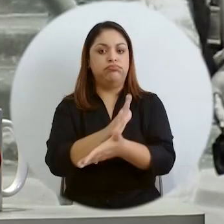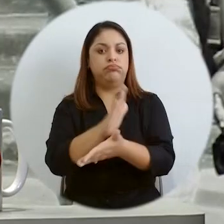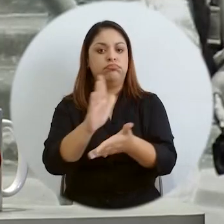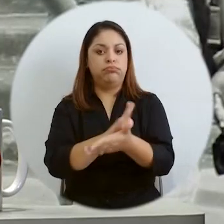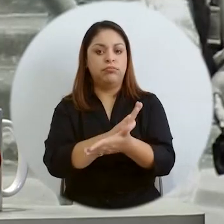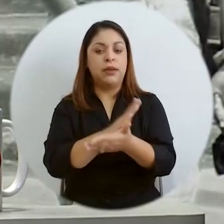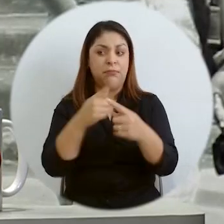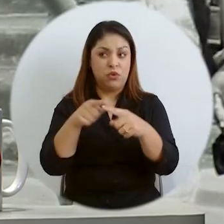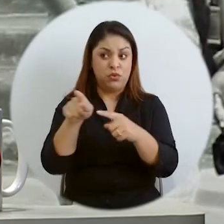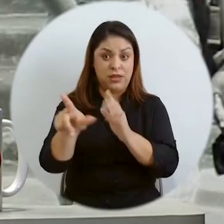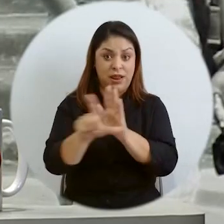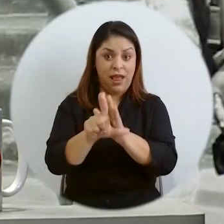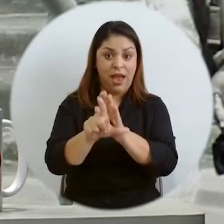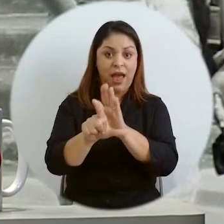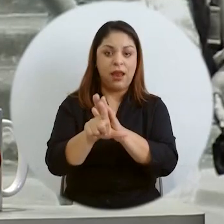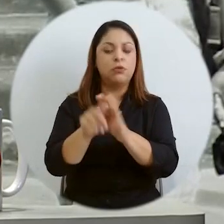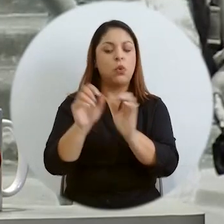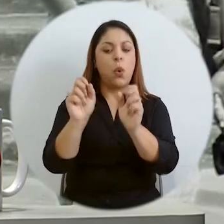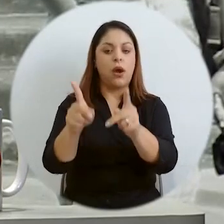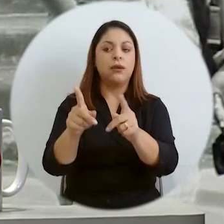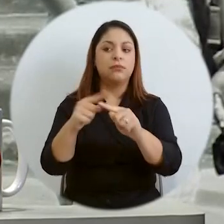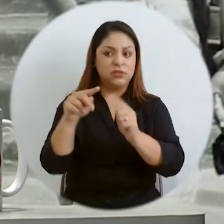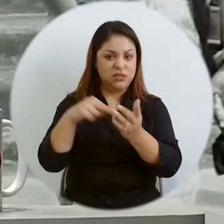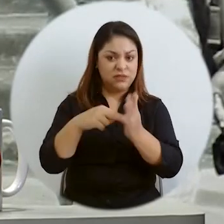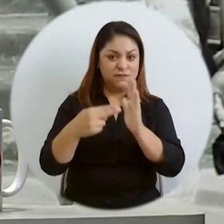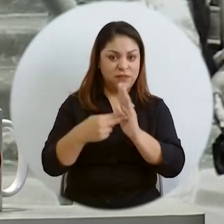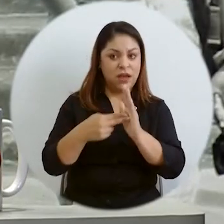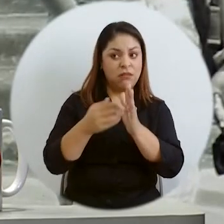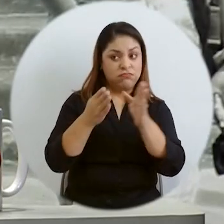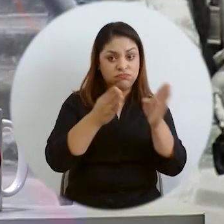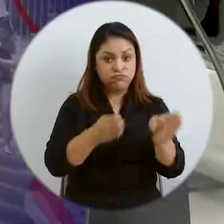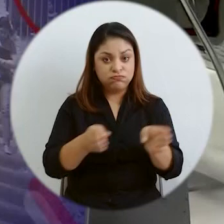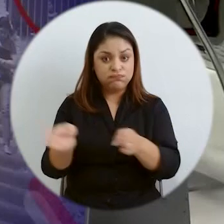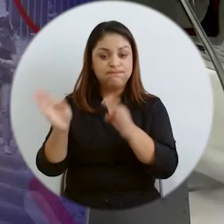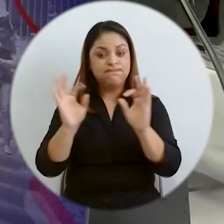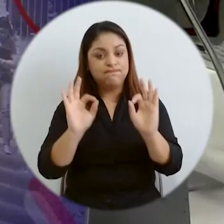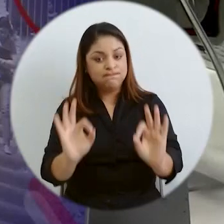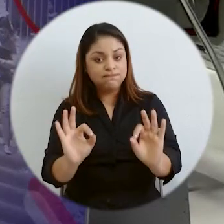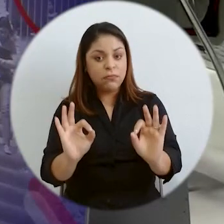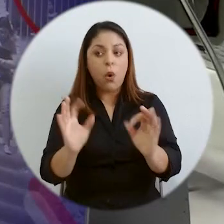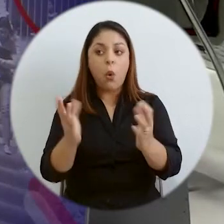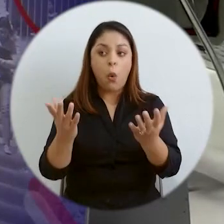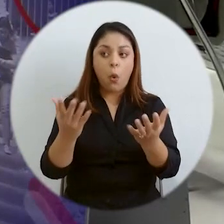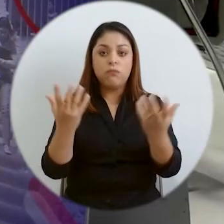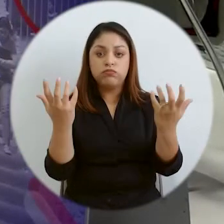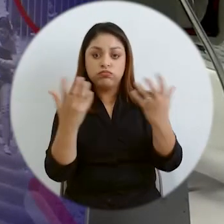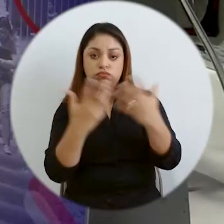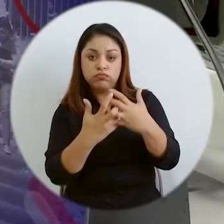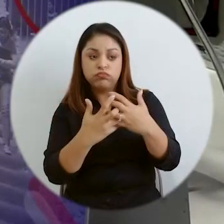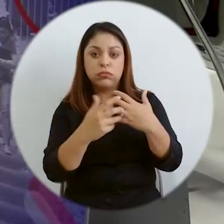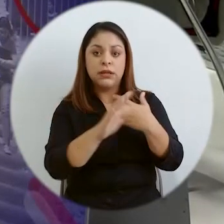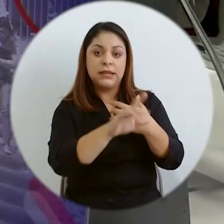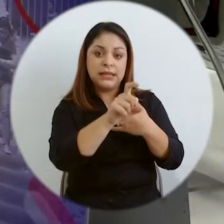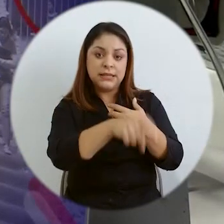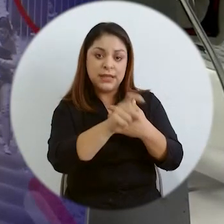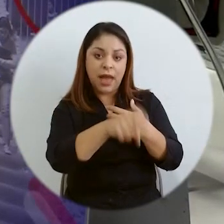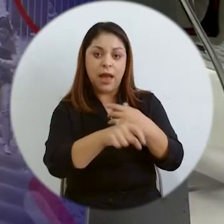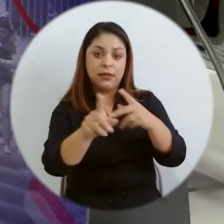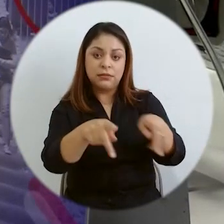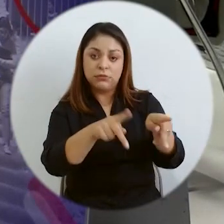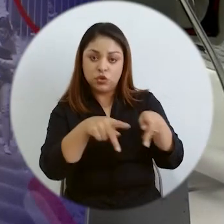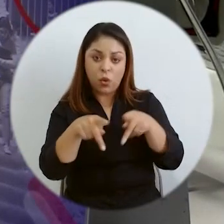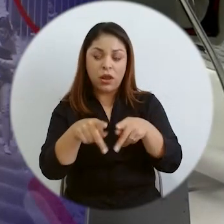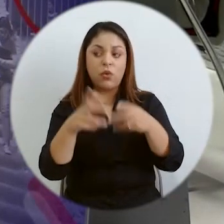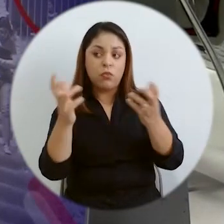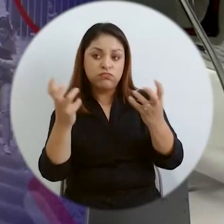que sea legal no necesariamente significa que sea planificado y que responda a las necesidades primordiales de los habitantes del territorio o a las